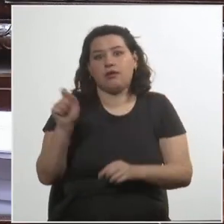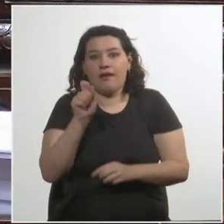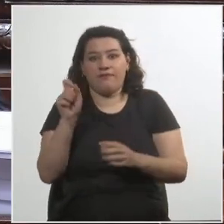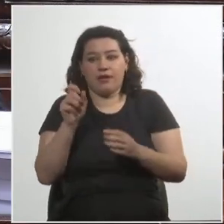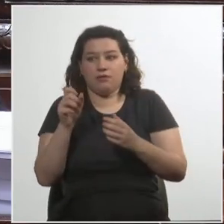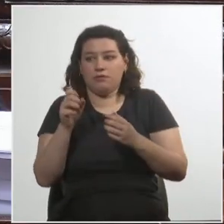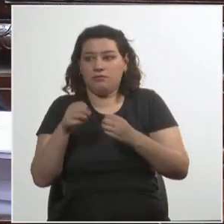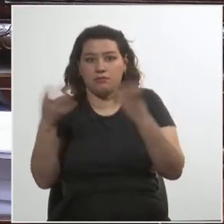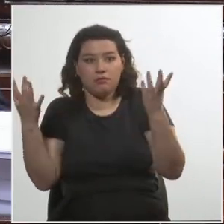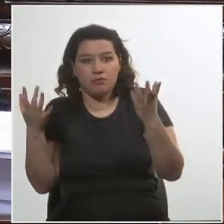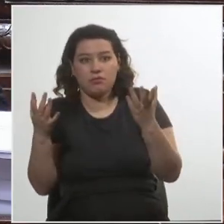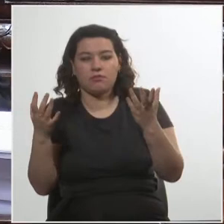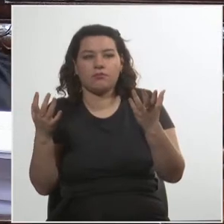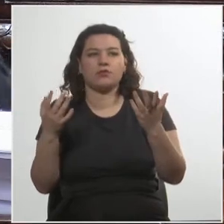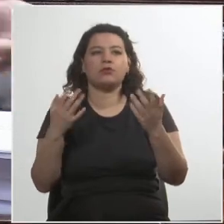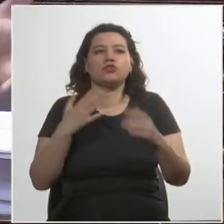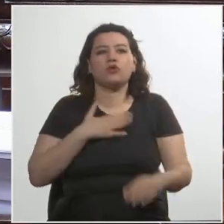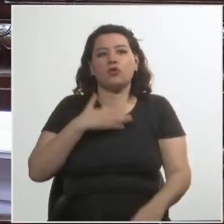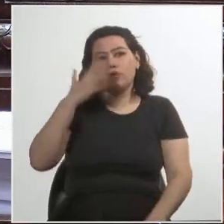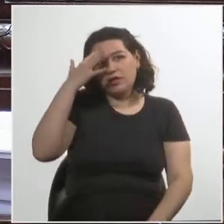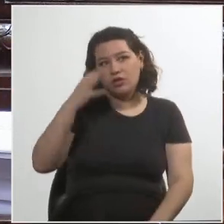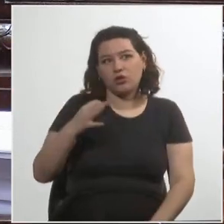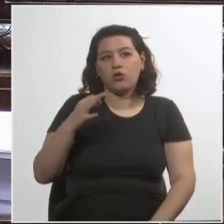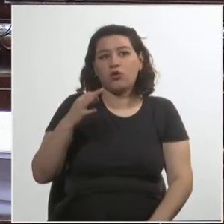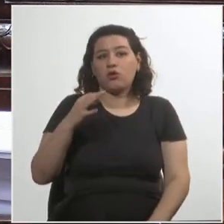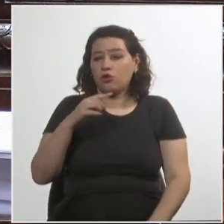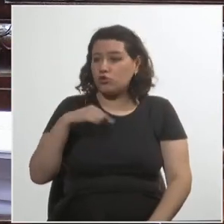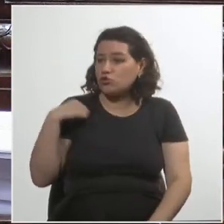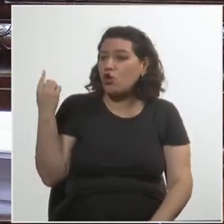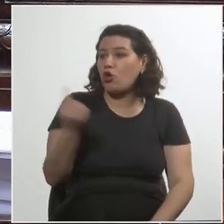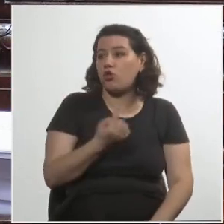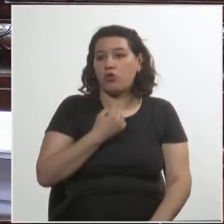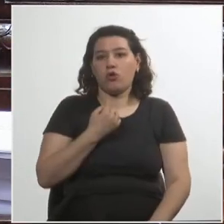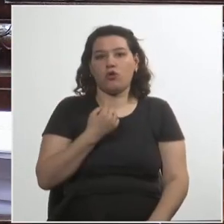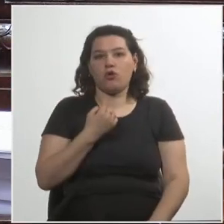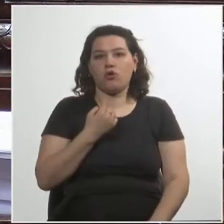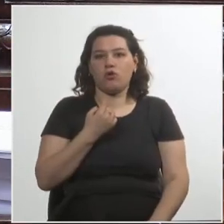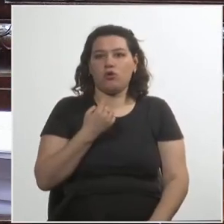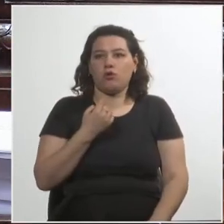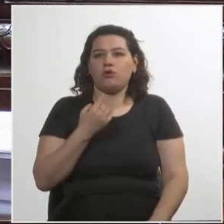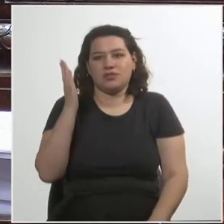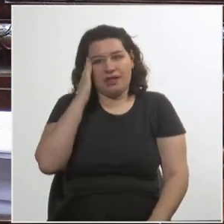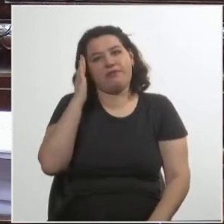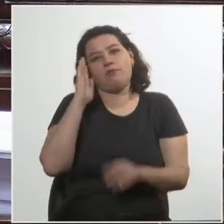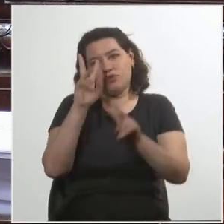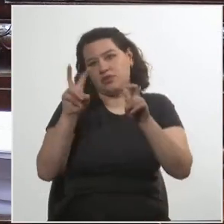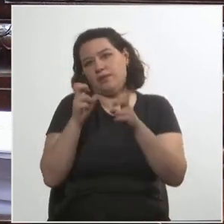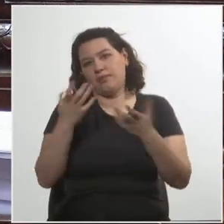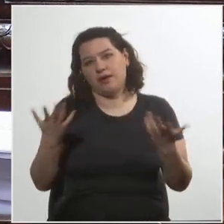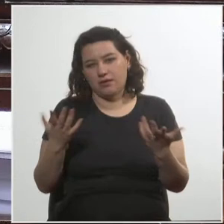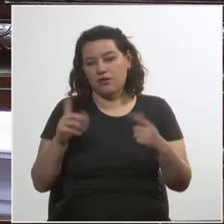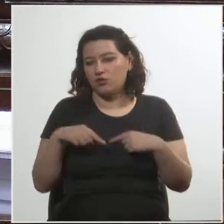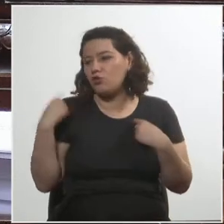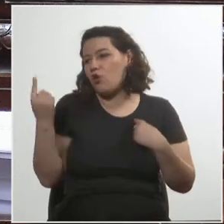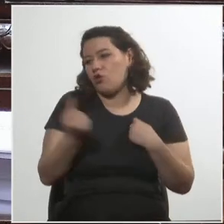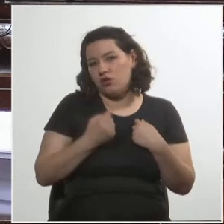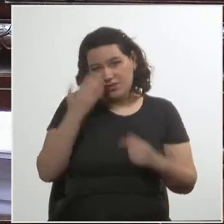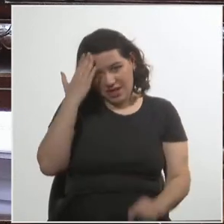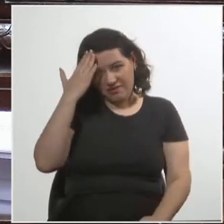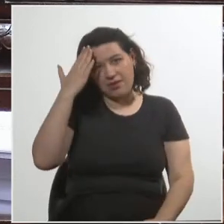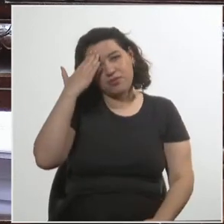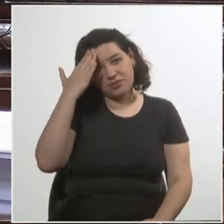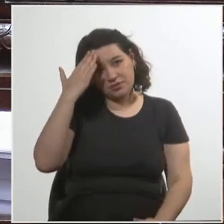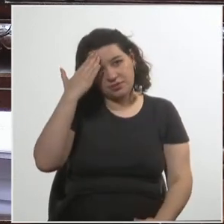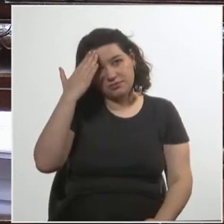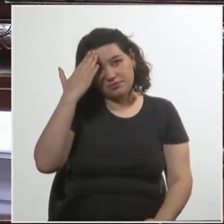las o en las dudas yo creo que todos quienes estamos aquí Hoy no tenemos dudas de qué estamos hablando todos quienes estamos aquí sentados sabemos